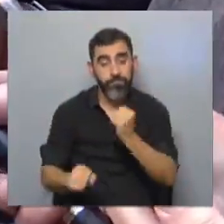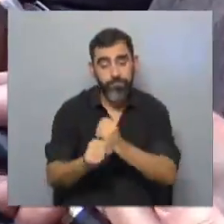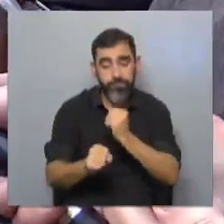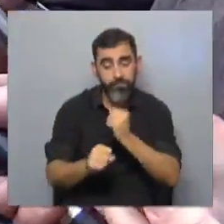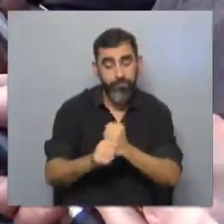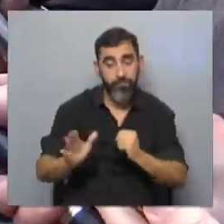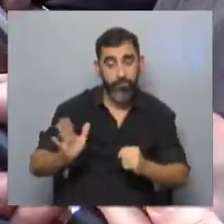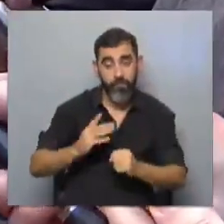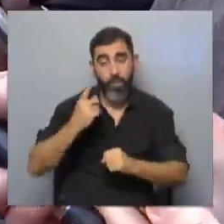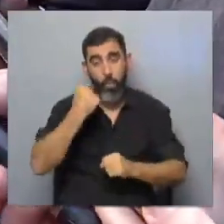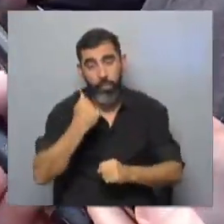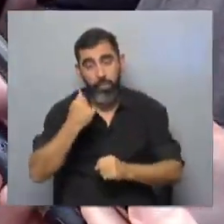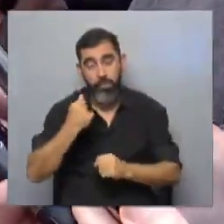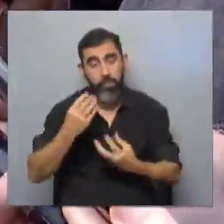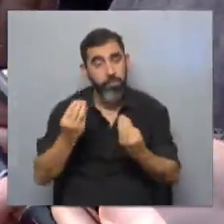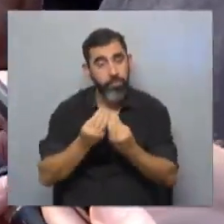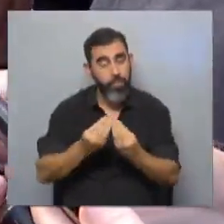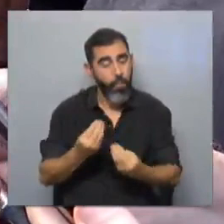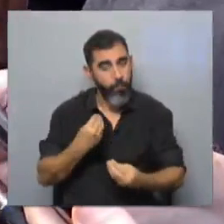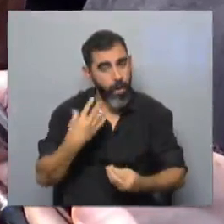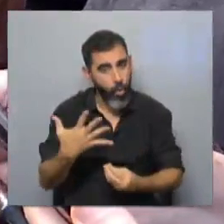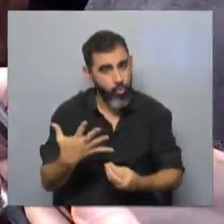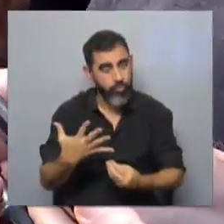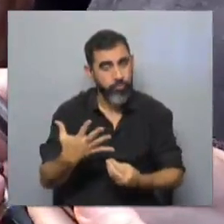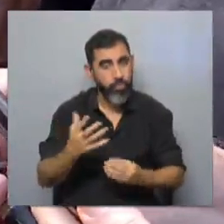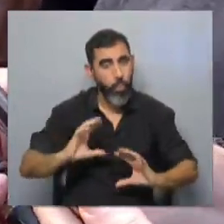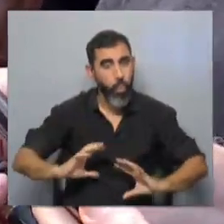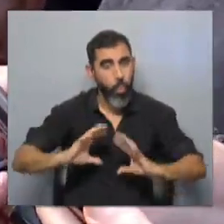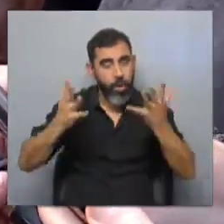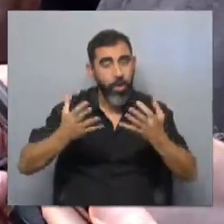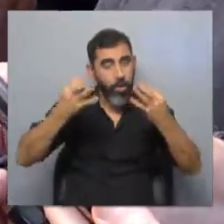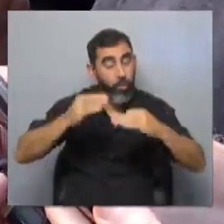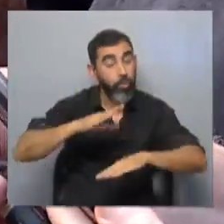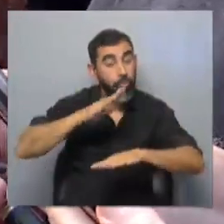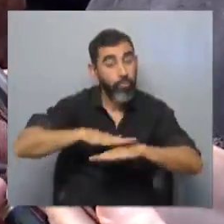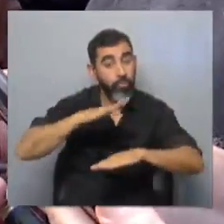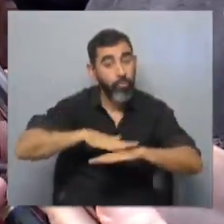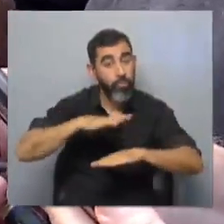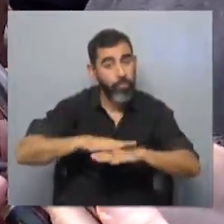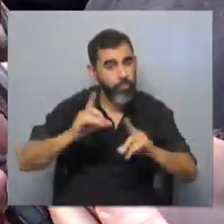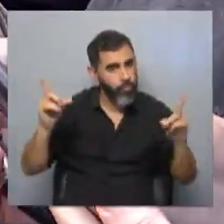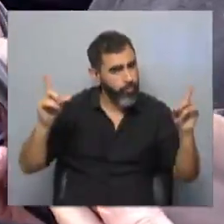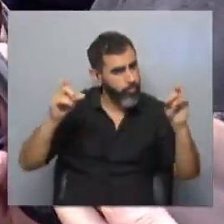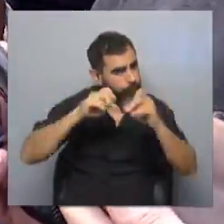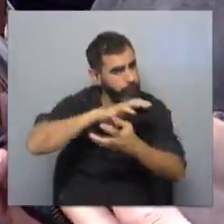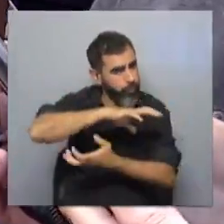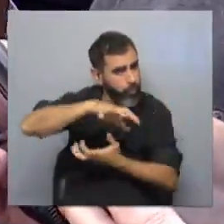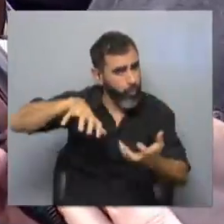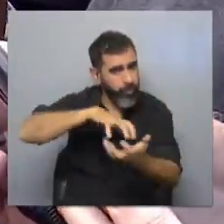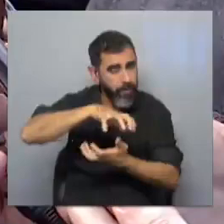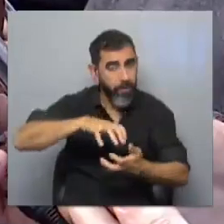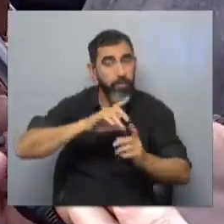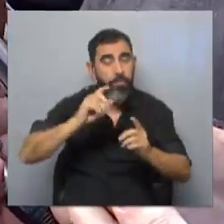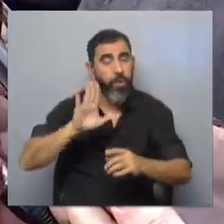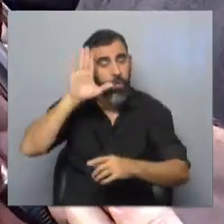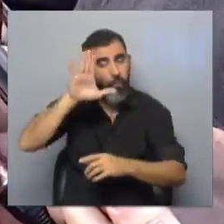y trabajadores con una enorme valentía se declararon en huelga en momentos en que era muy, muy, muy complejo. También en